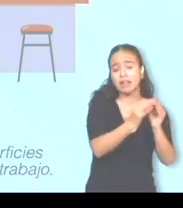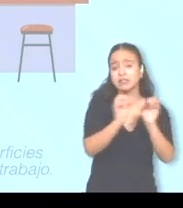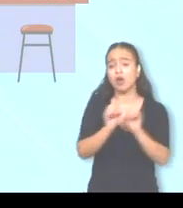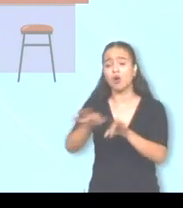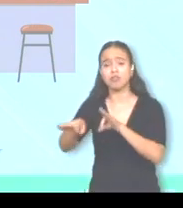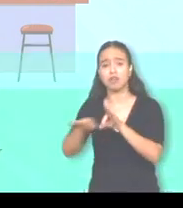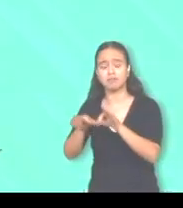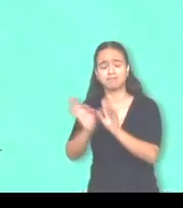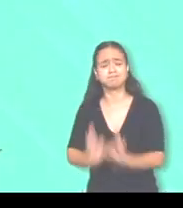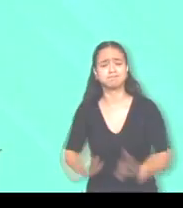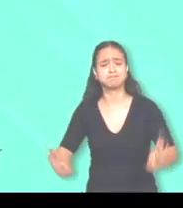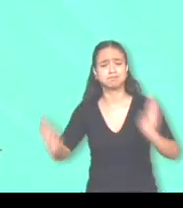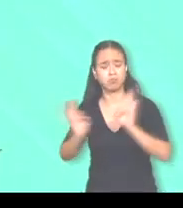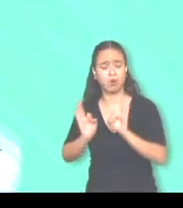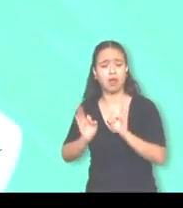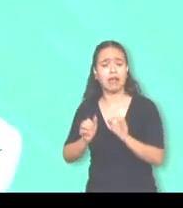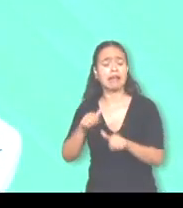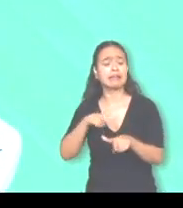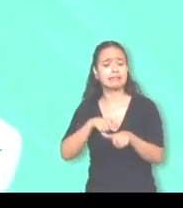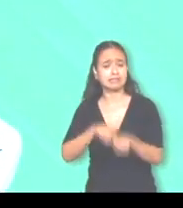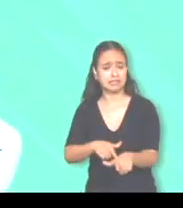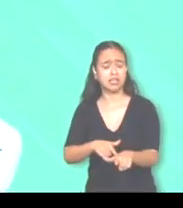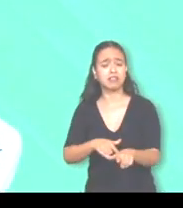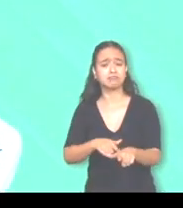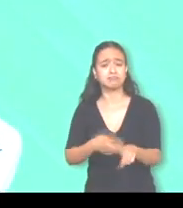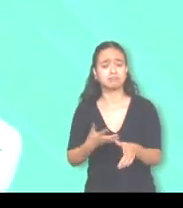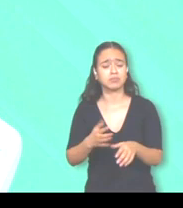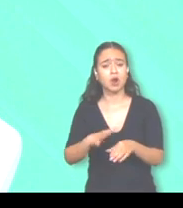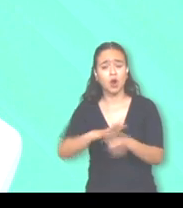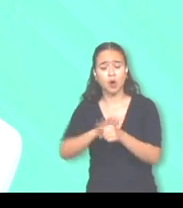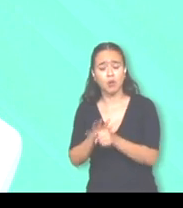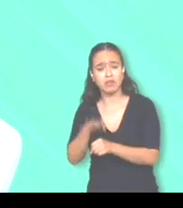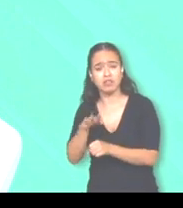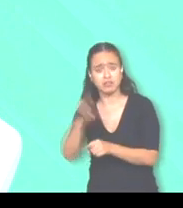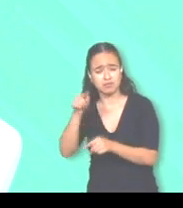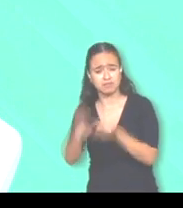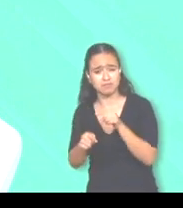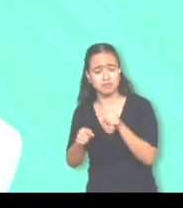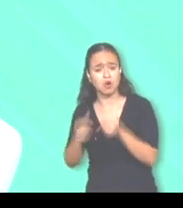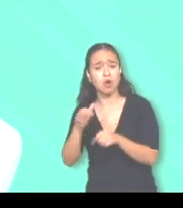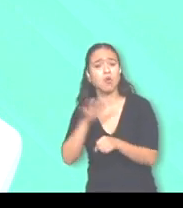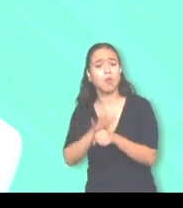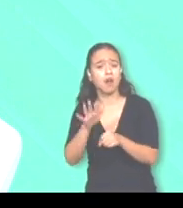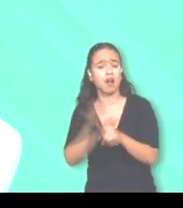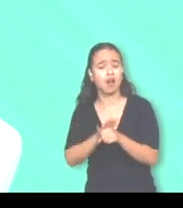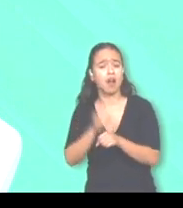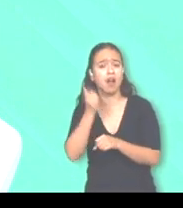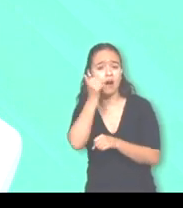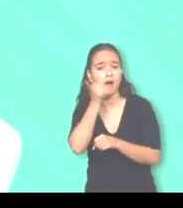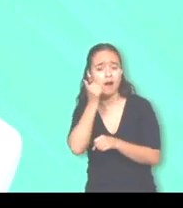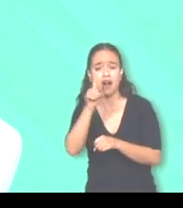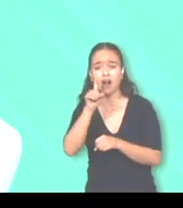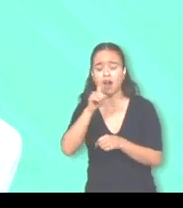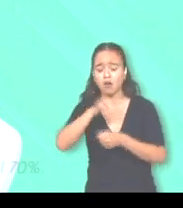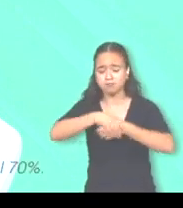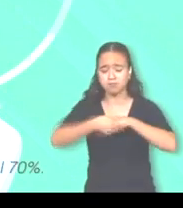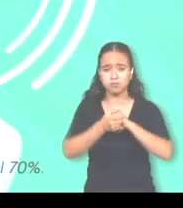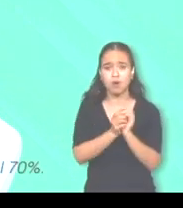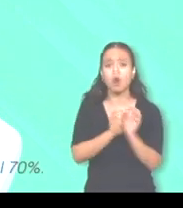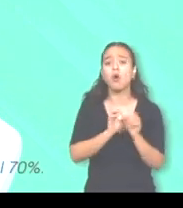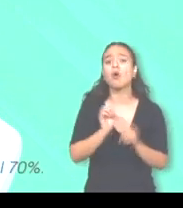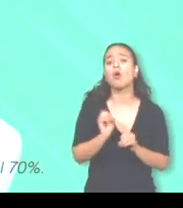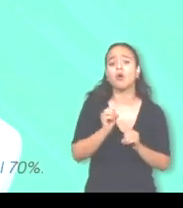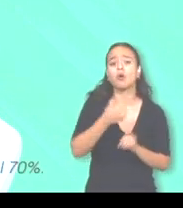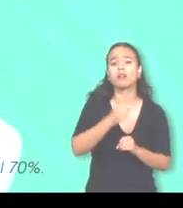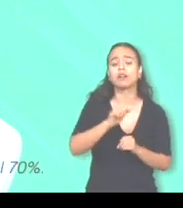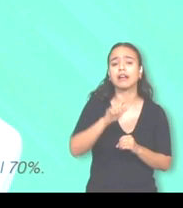en casa o el trabajo. Nuestra principal arma para seguir combatiendo al coronavirus sigue siendo el lavado de manos cada vez que sea posible